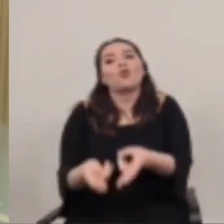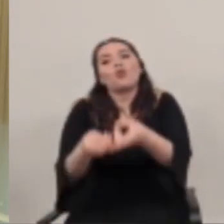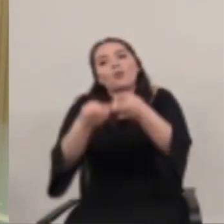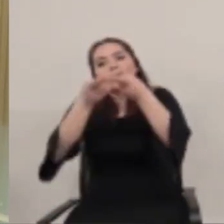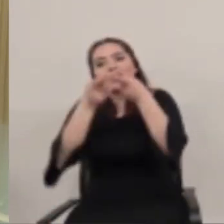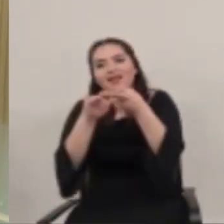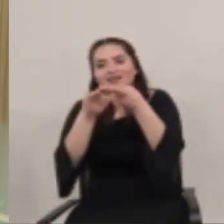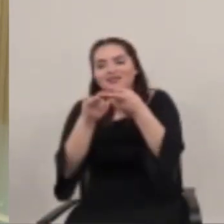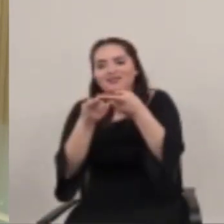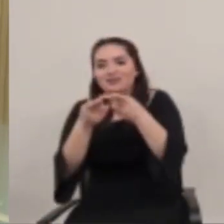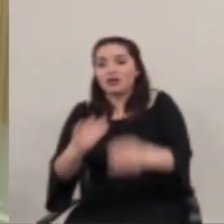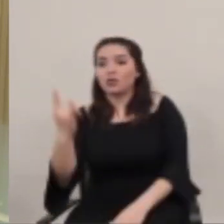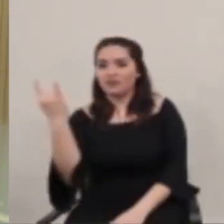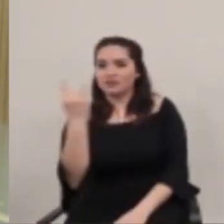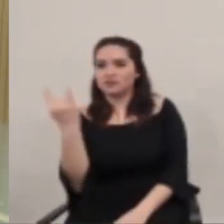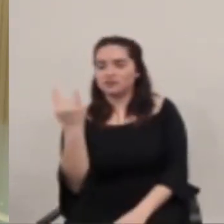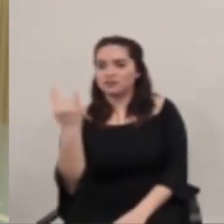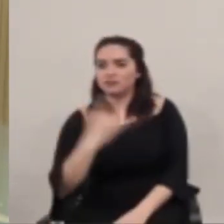universitaria.